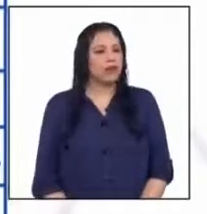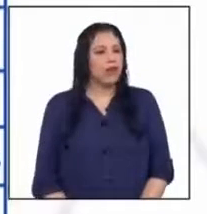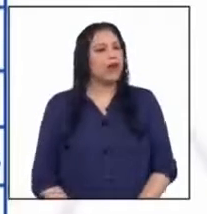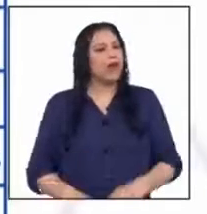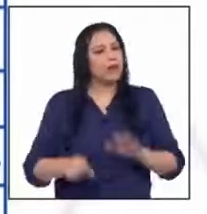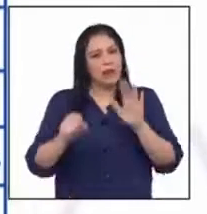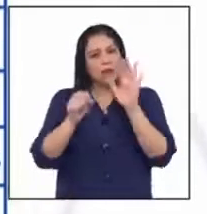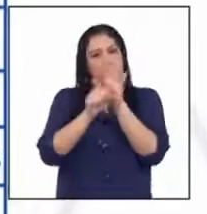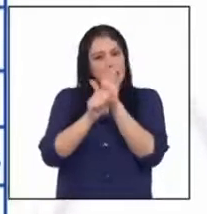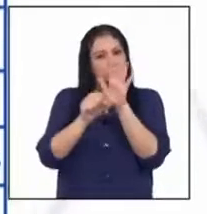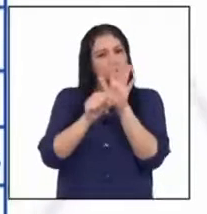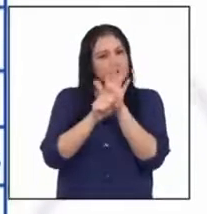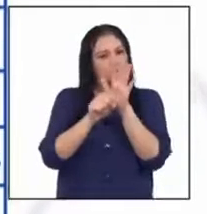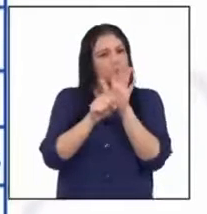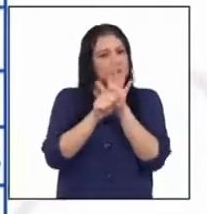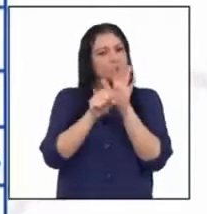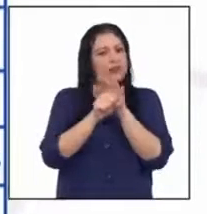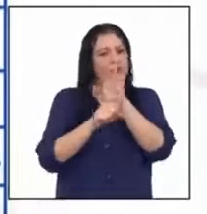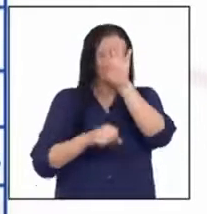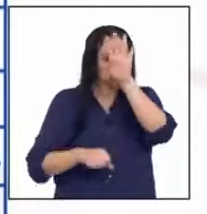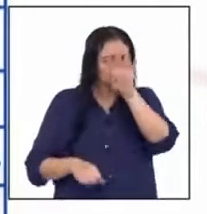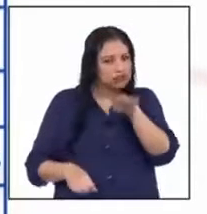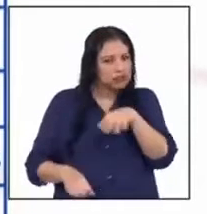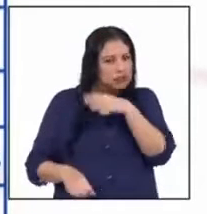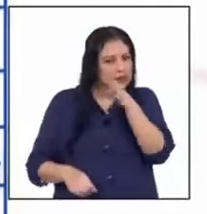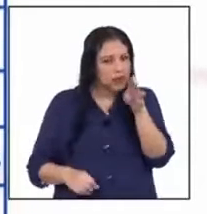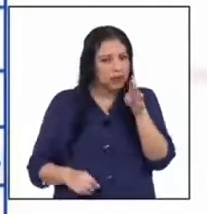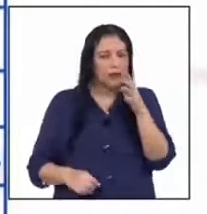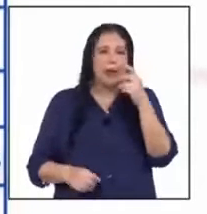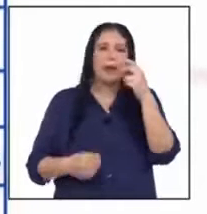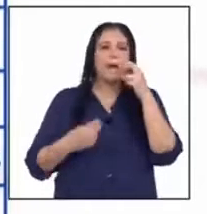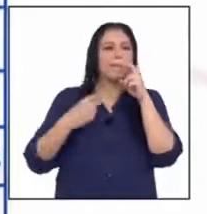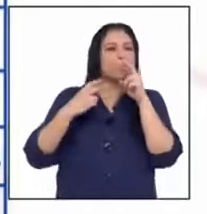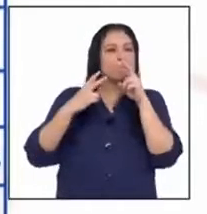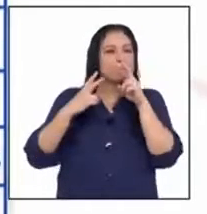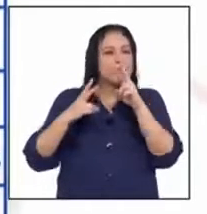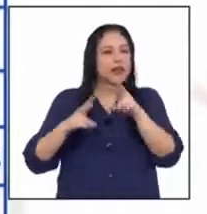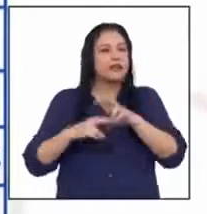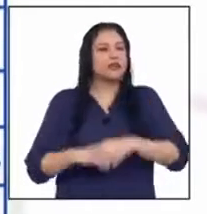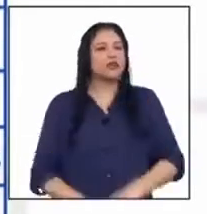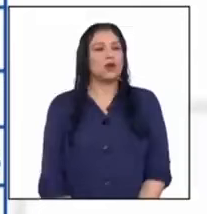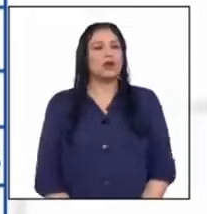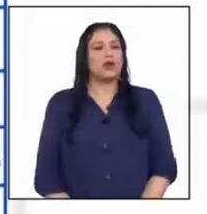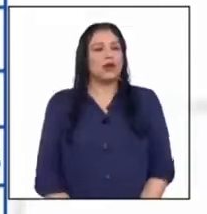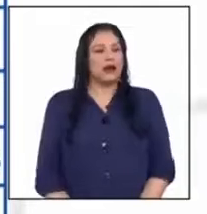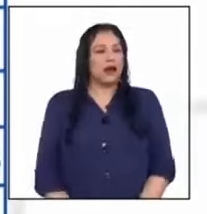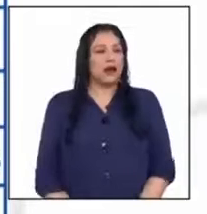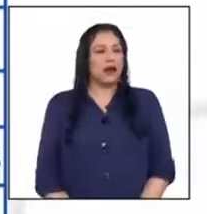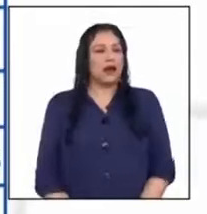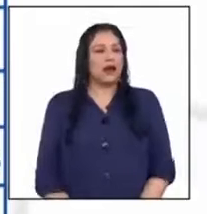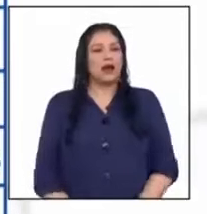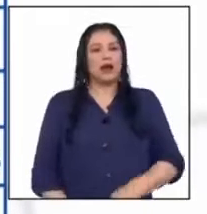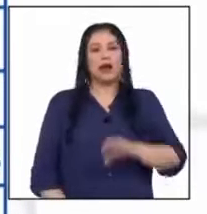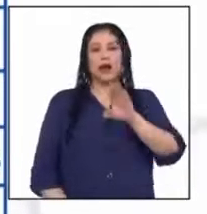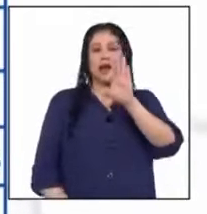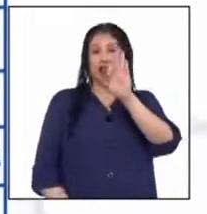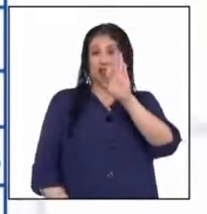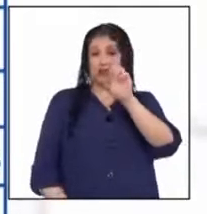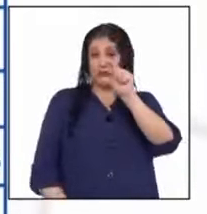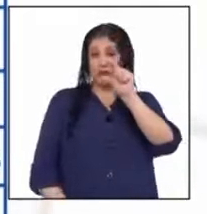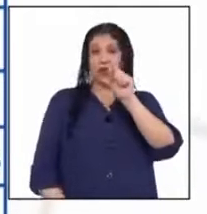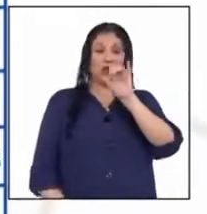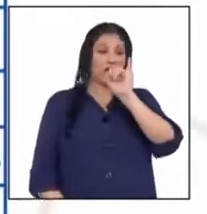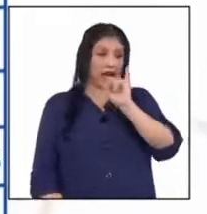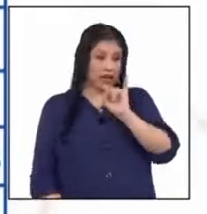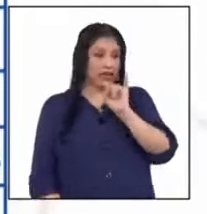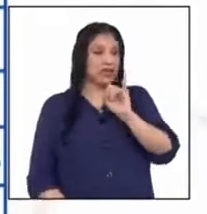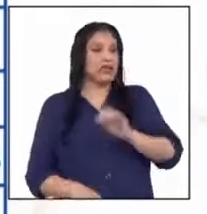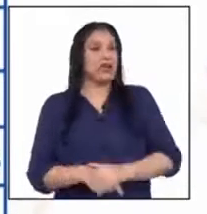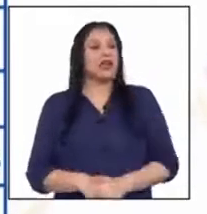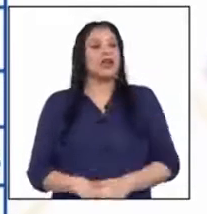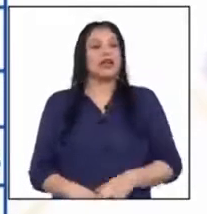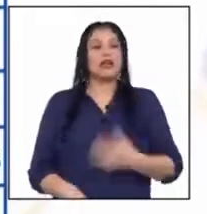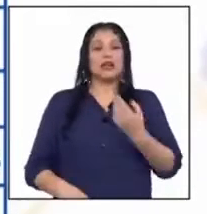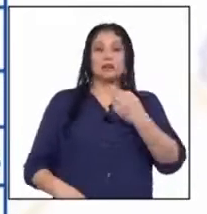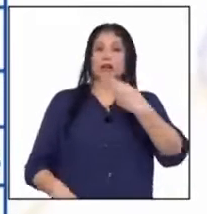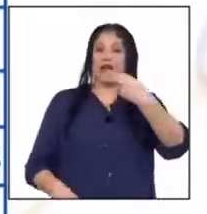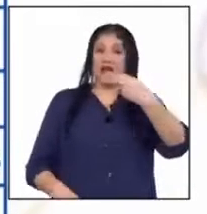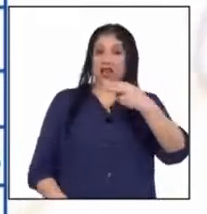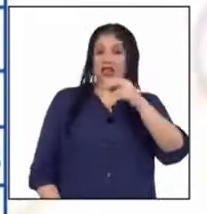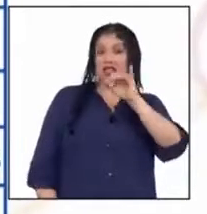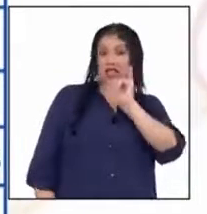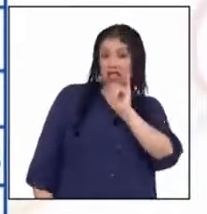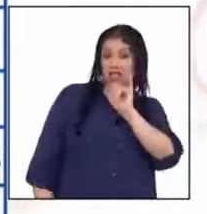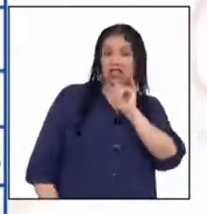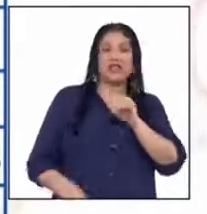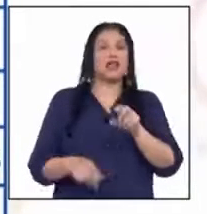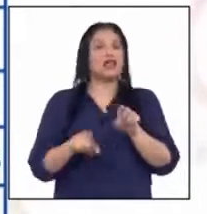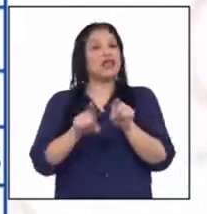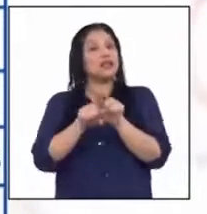Completemos entonces la tabla considerando la frecuencia absoluta acumulada, la frecuencia relativa y la frecuencia